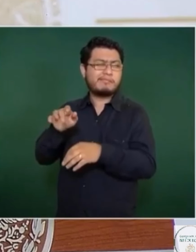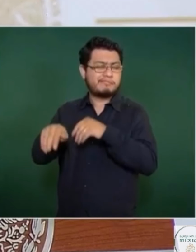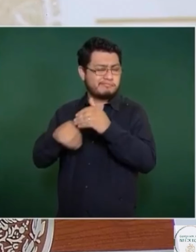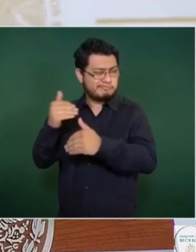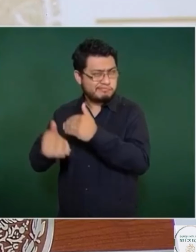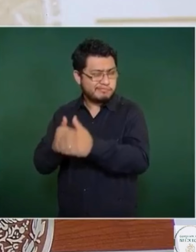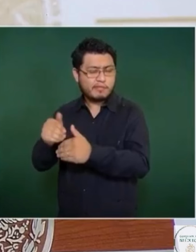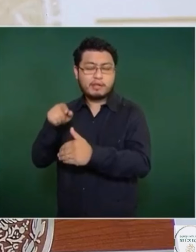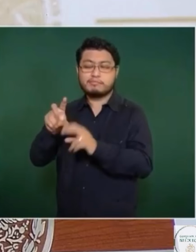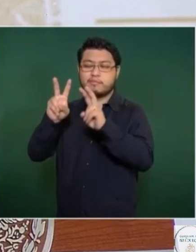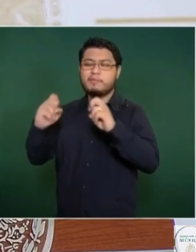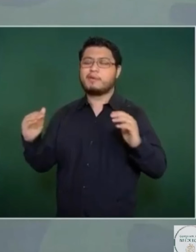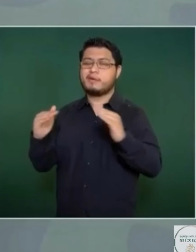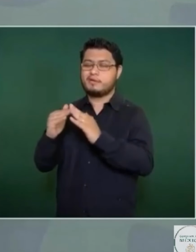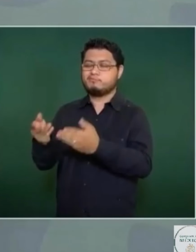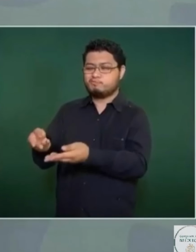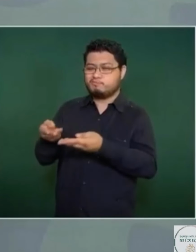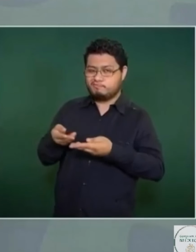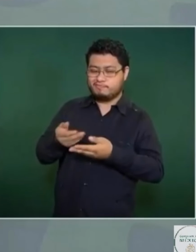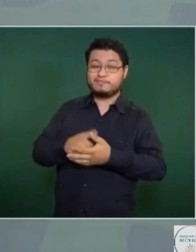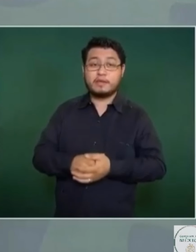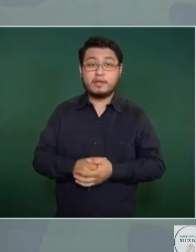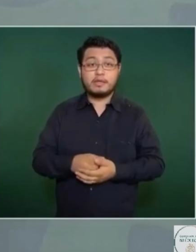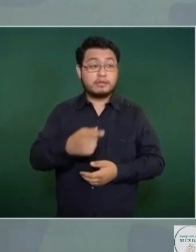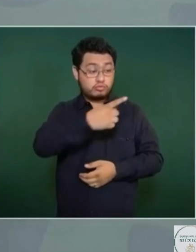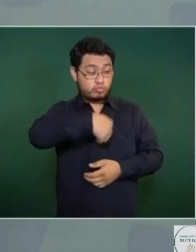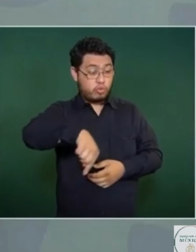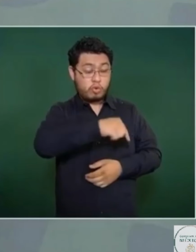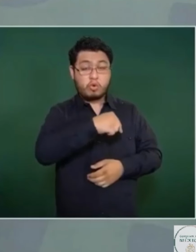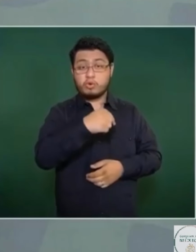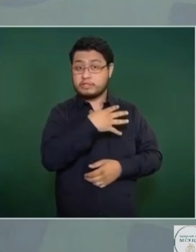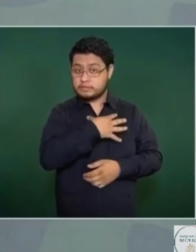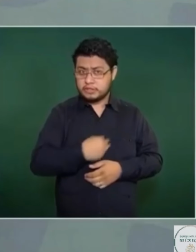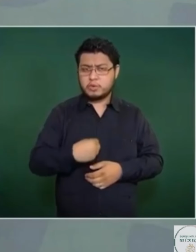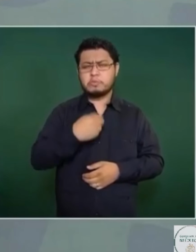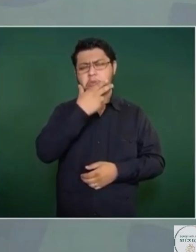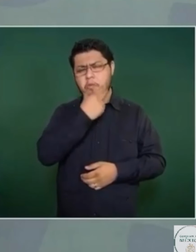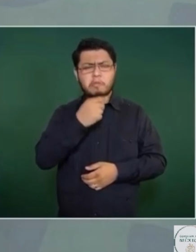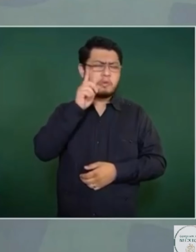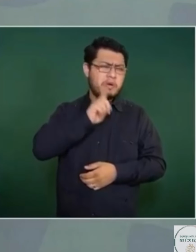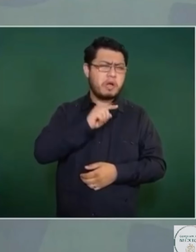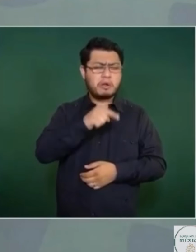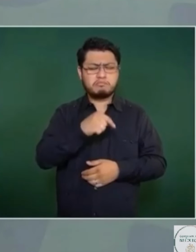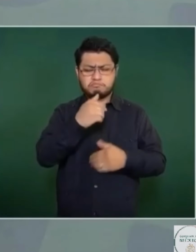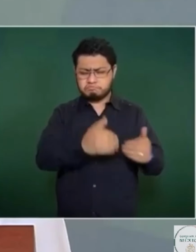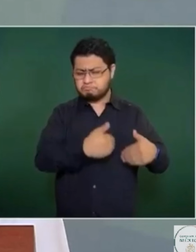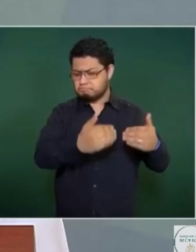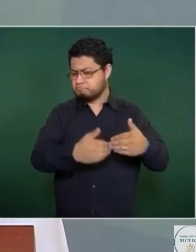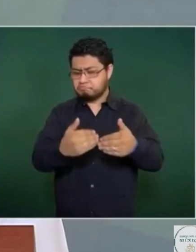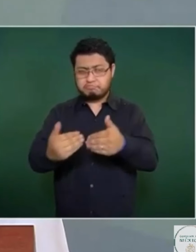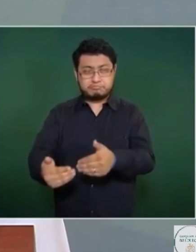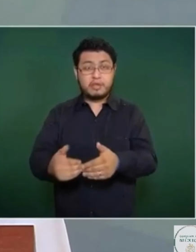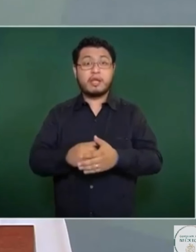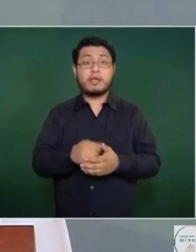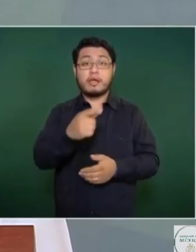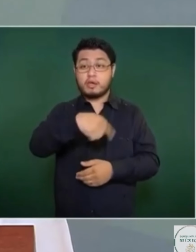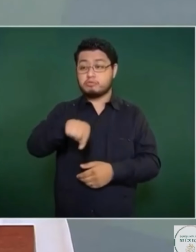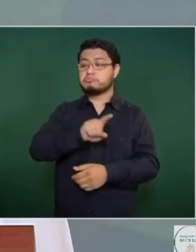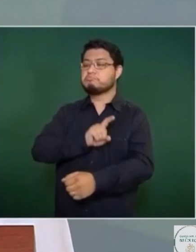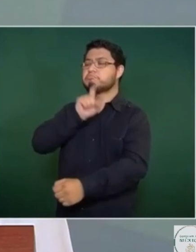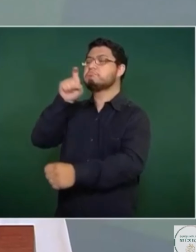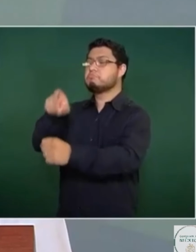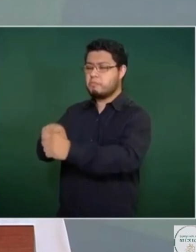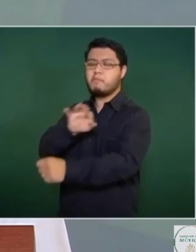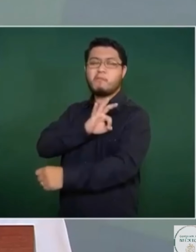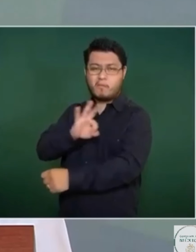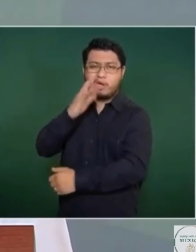que en Yucatán todas las hijas o hijos de policías que nos presenten que le han sido aceptados en cualquier unidad universidad, perdón,